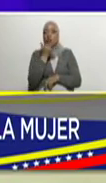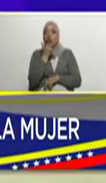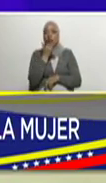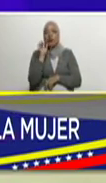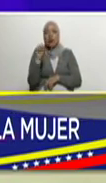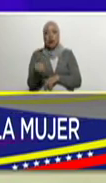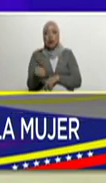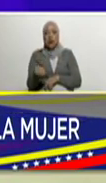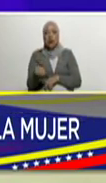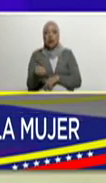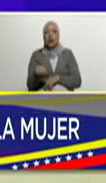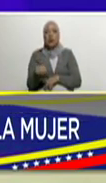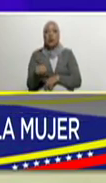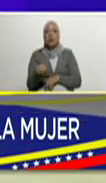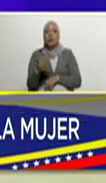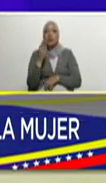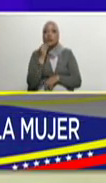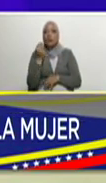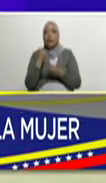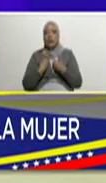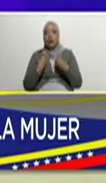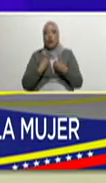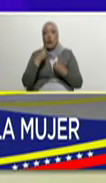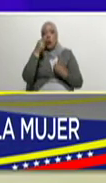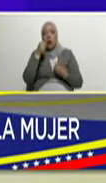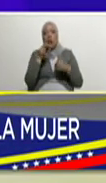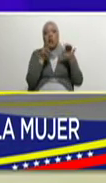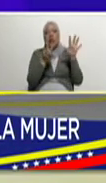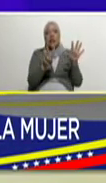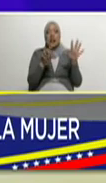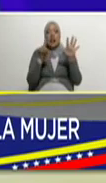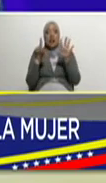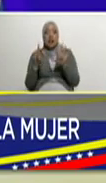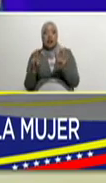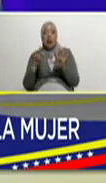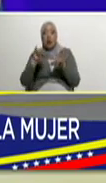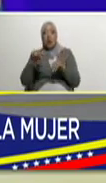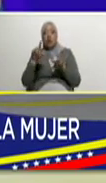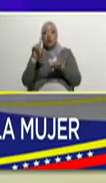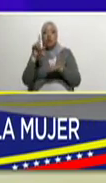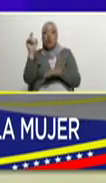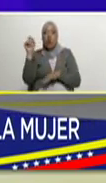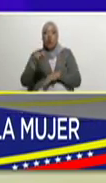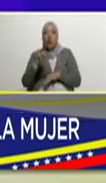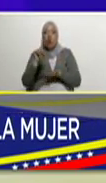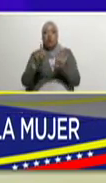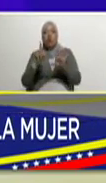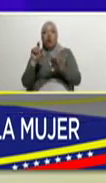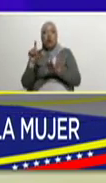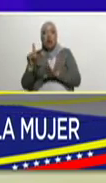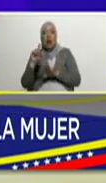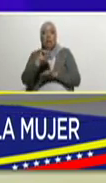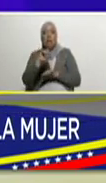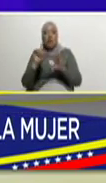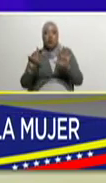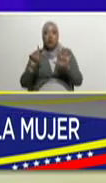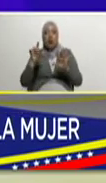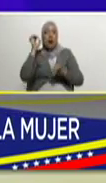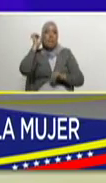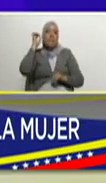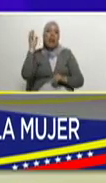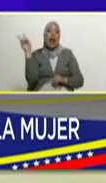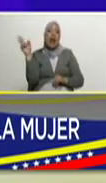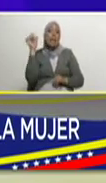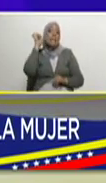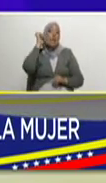bien, ¿verdad? Y la expectativa de vida en los hombres está en 76 punto y pico, también punto 6. Las mujeres viven más